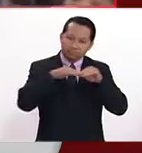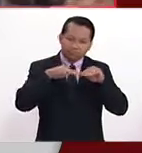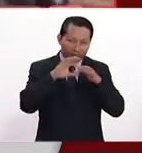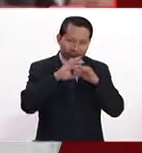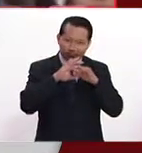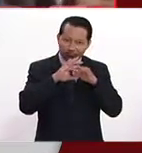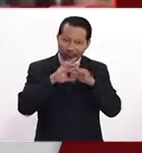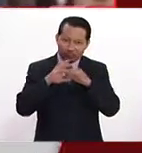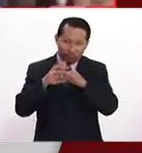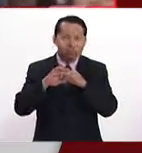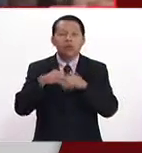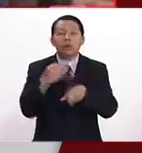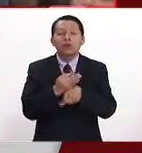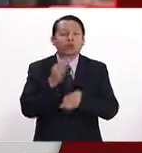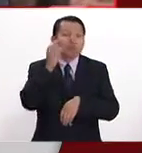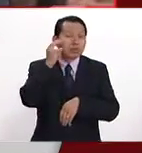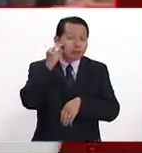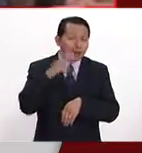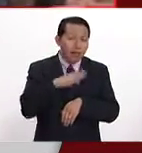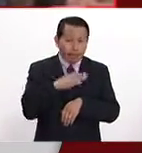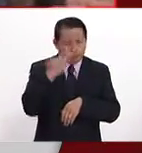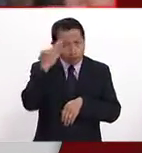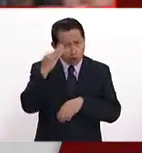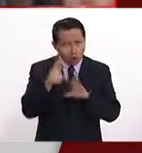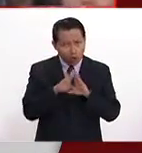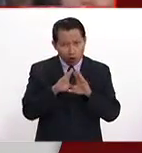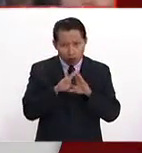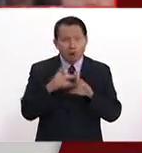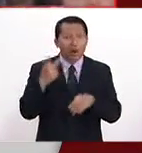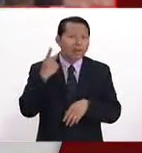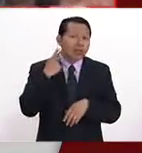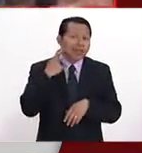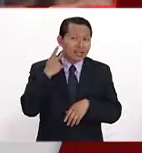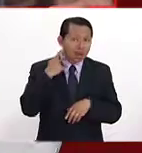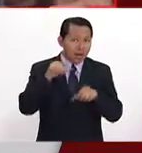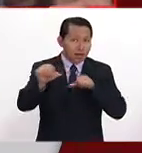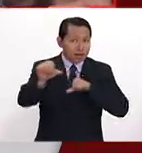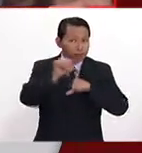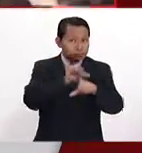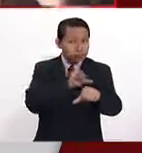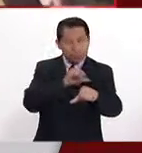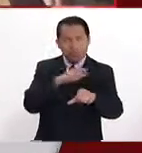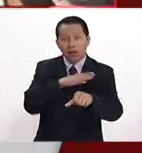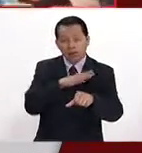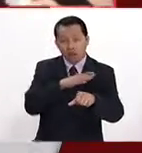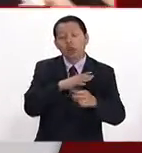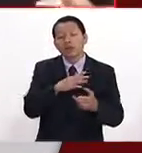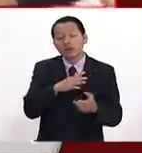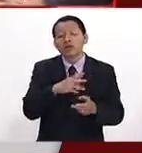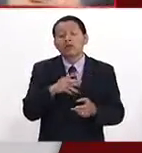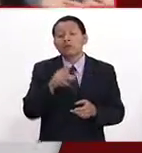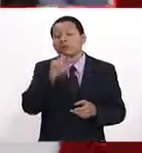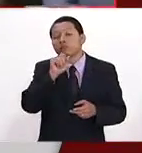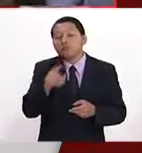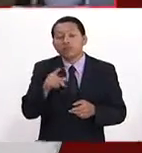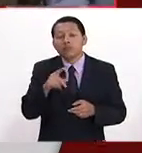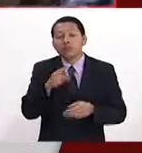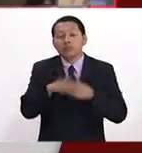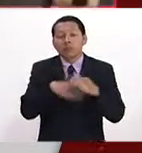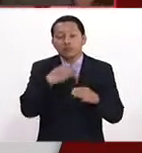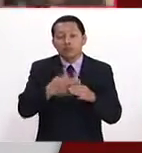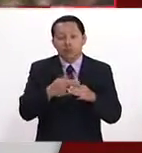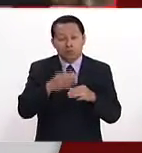Ahorita China se encuentra en un momento de transición política. Ciertamente su presencia a nivel